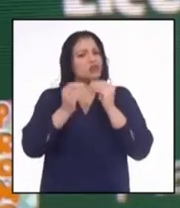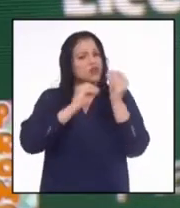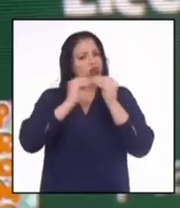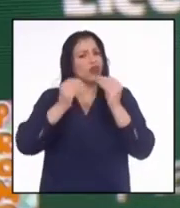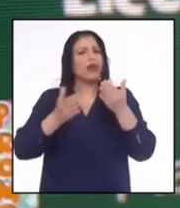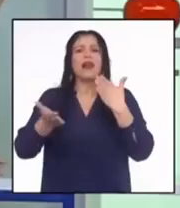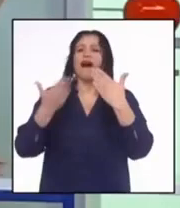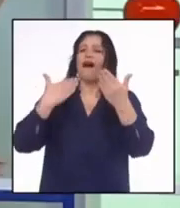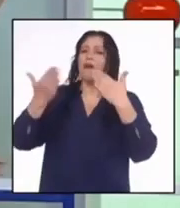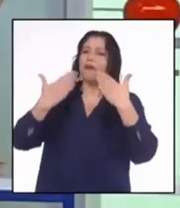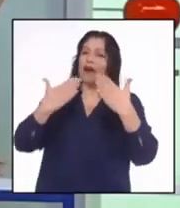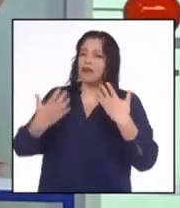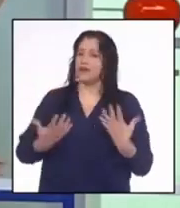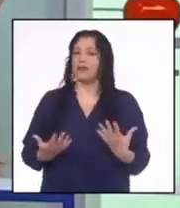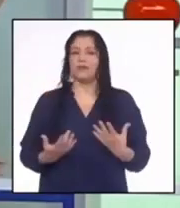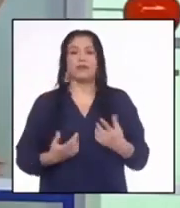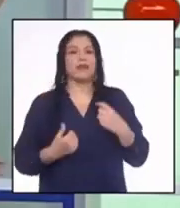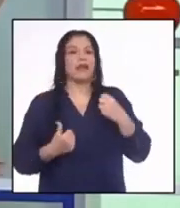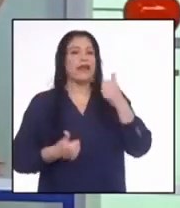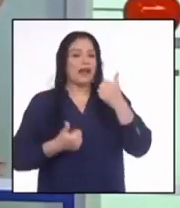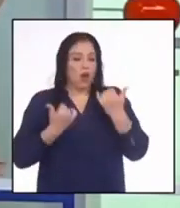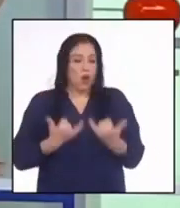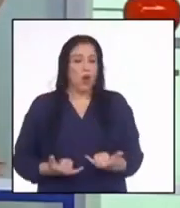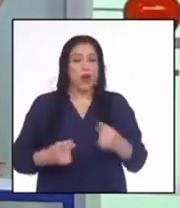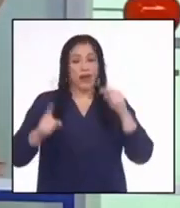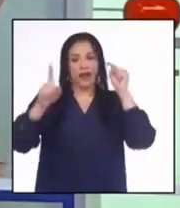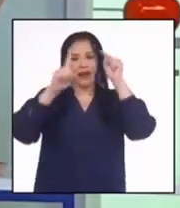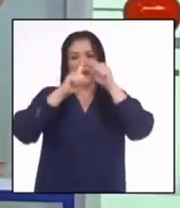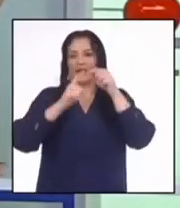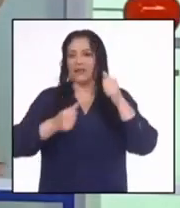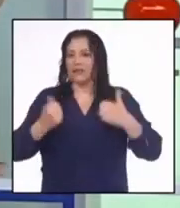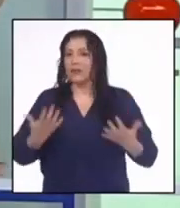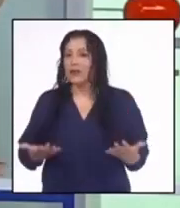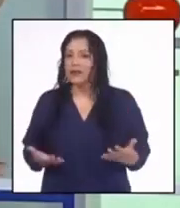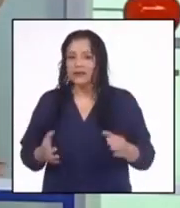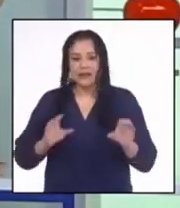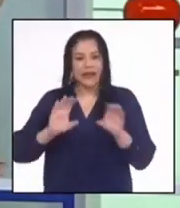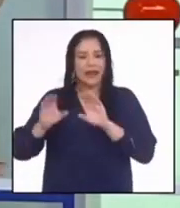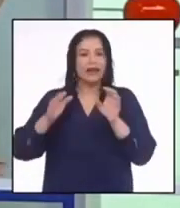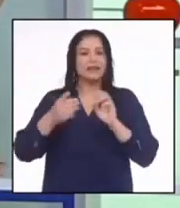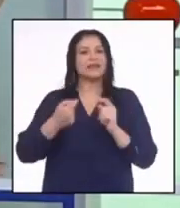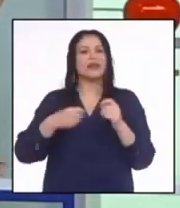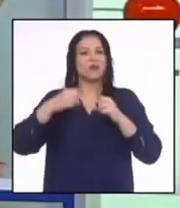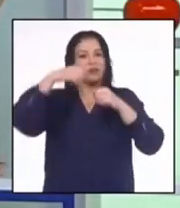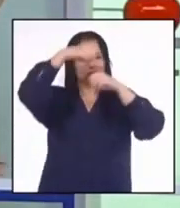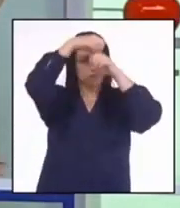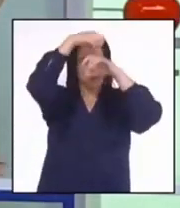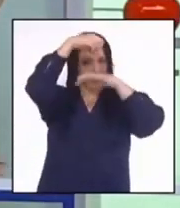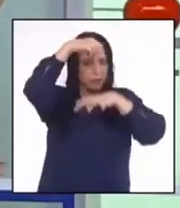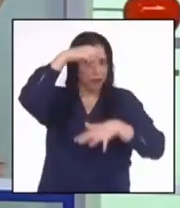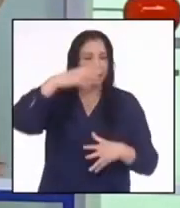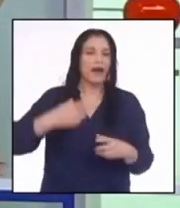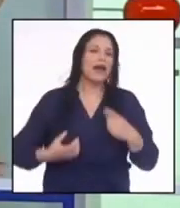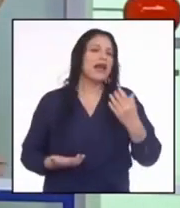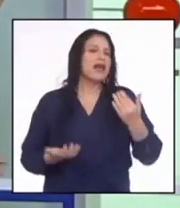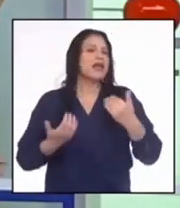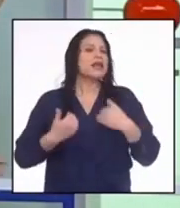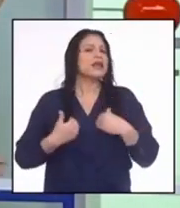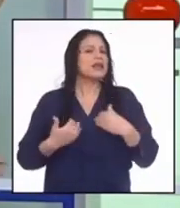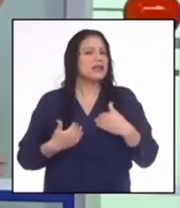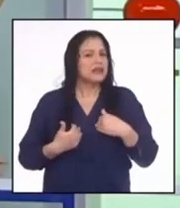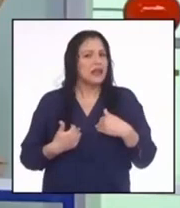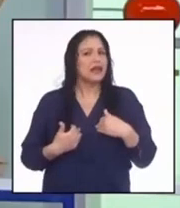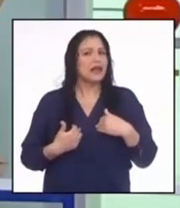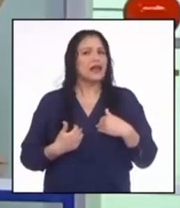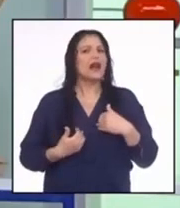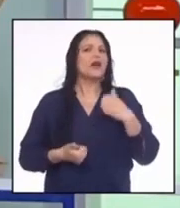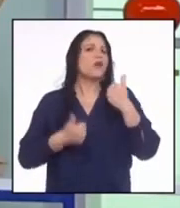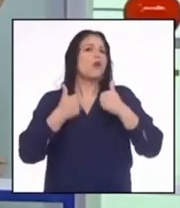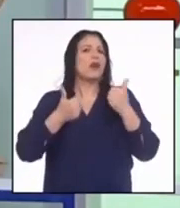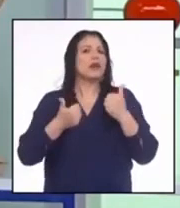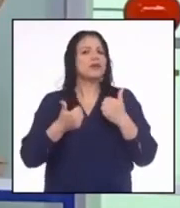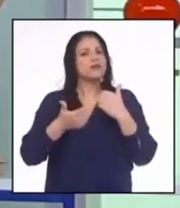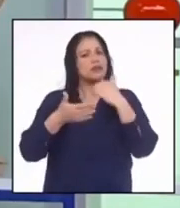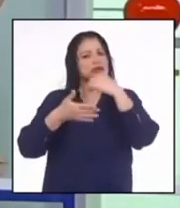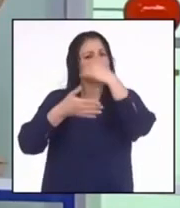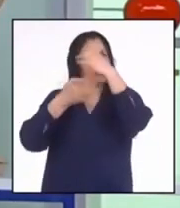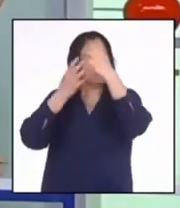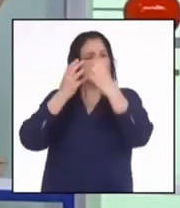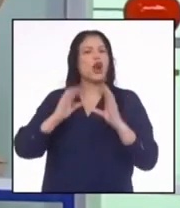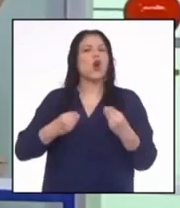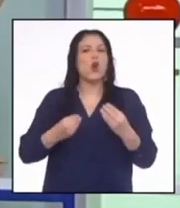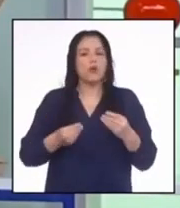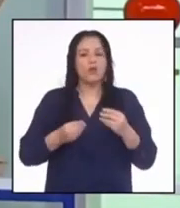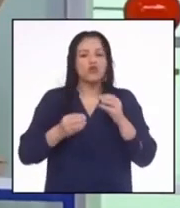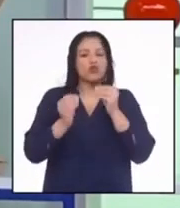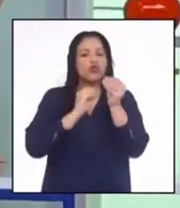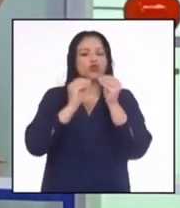dos partes? El reto del día de hoy será hacer un organizador gráfico que tenga en cuenta las dimensiones de cómo abordar